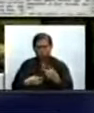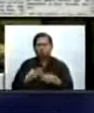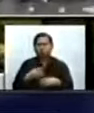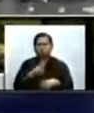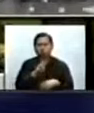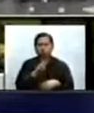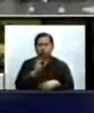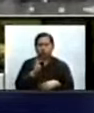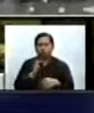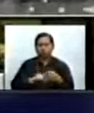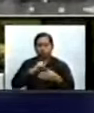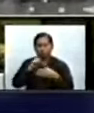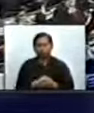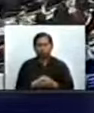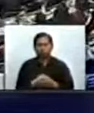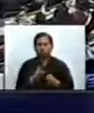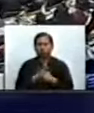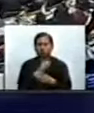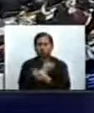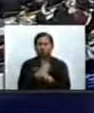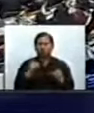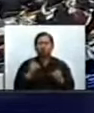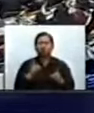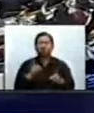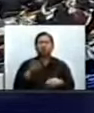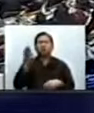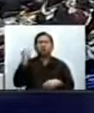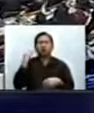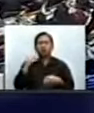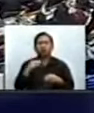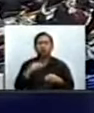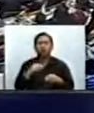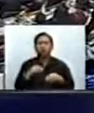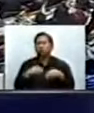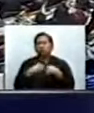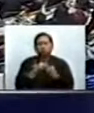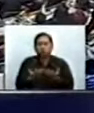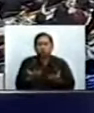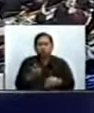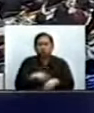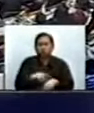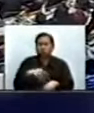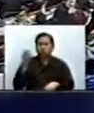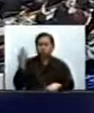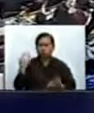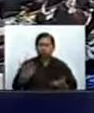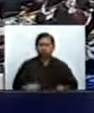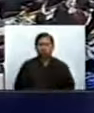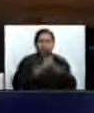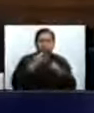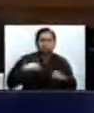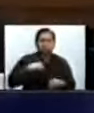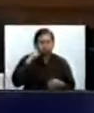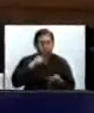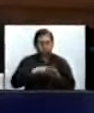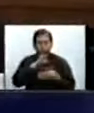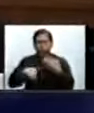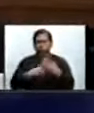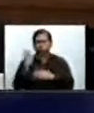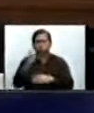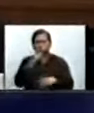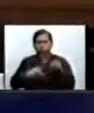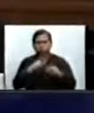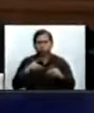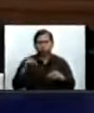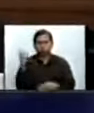recuperar la patria y destacó que Bolivia ya no está en manos de los extranjeros. Y aquí hay que reconocer la lucha de todo el pueblo